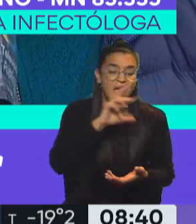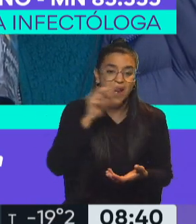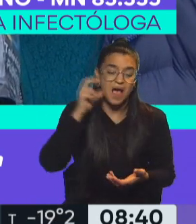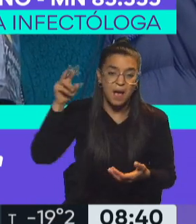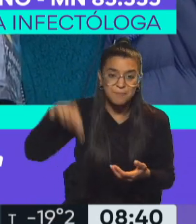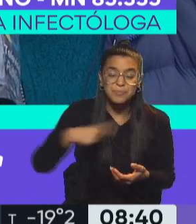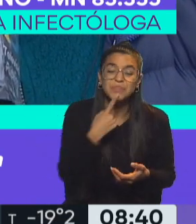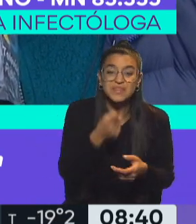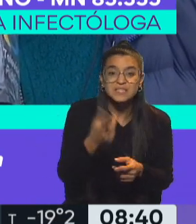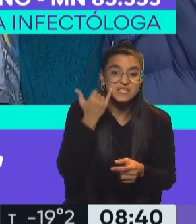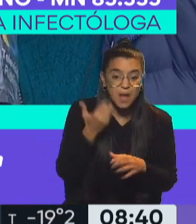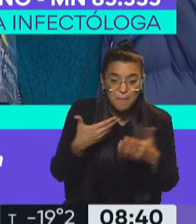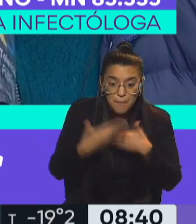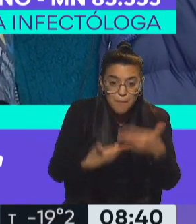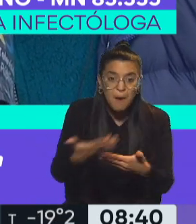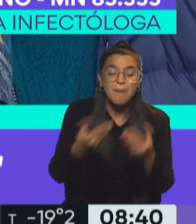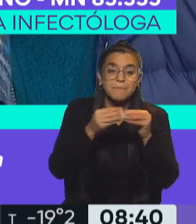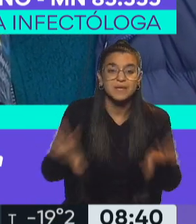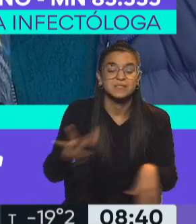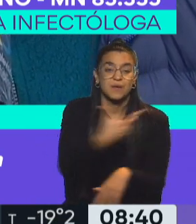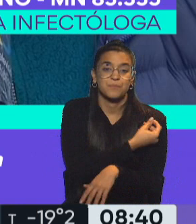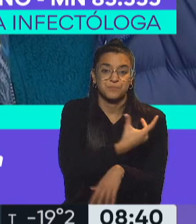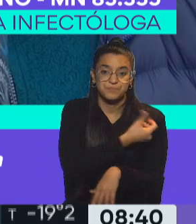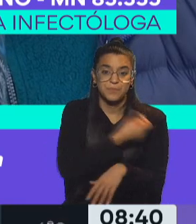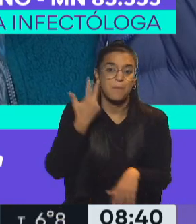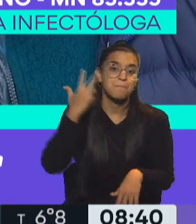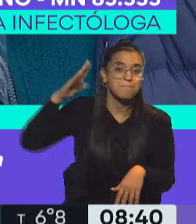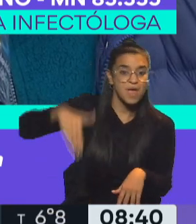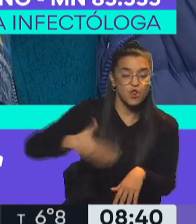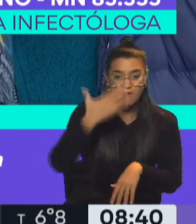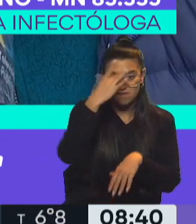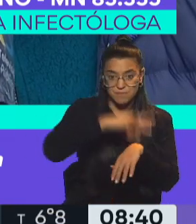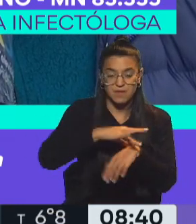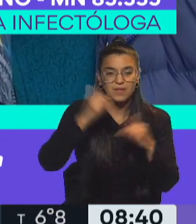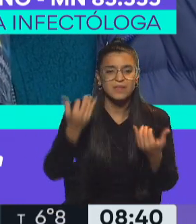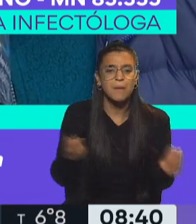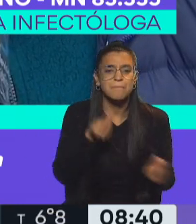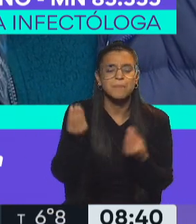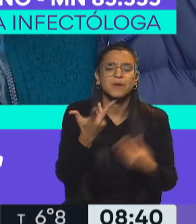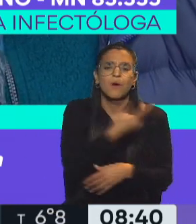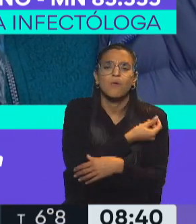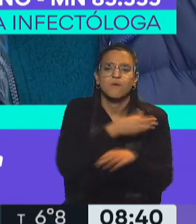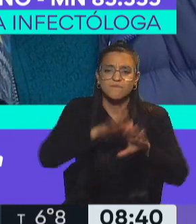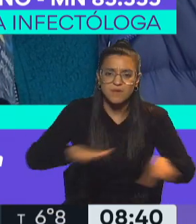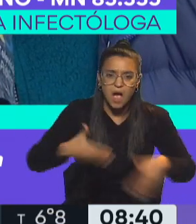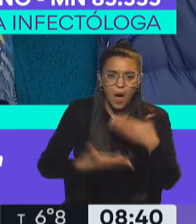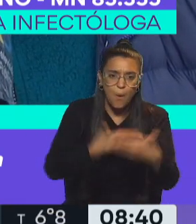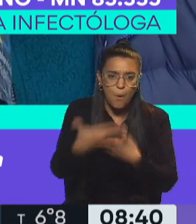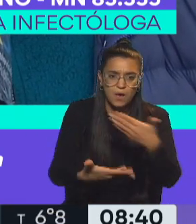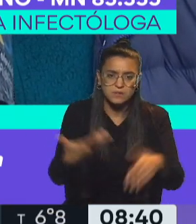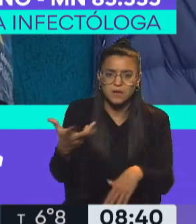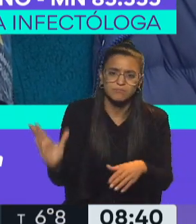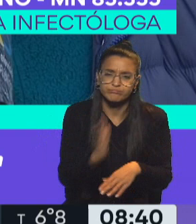todo listo para comenzar a vacunar a los menores que tienen comorbilidades. ¿Qué pasa con la vacunación infantil? ¿Se avanzará una